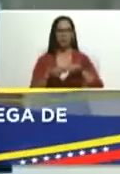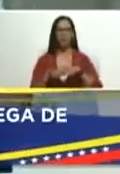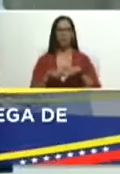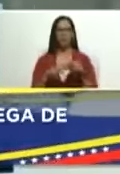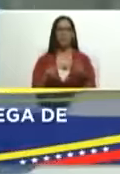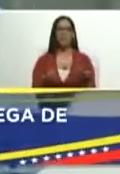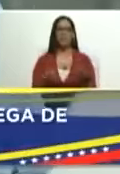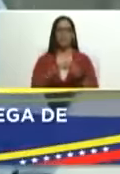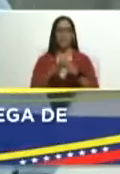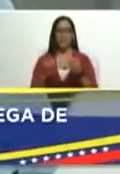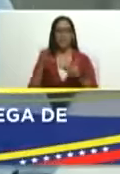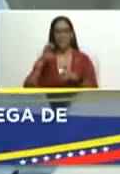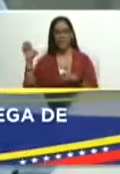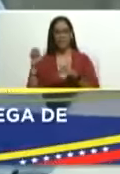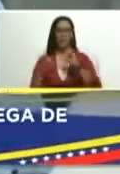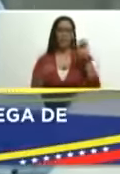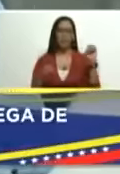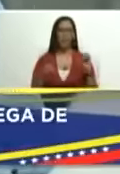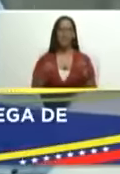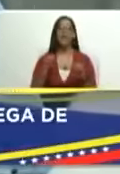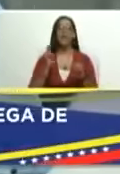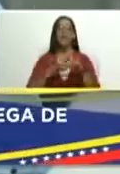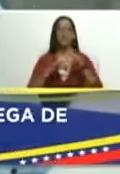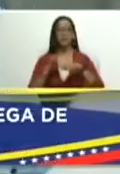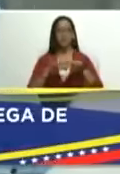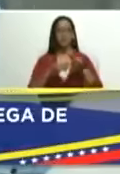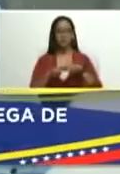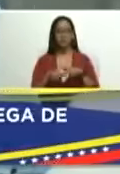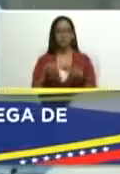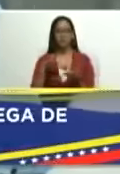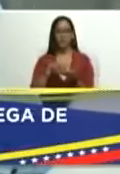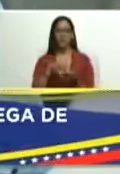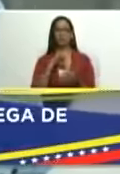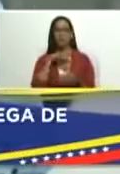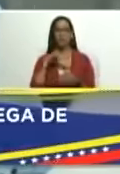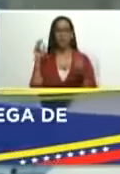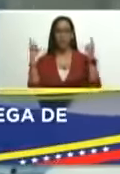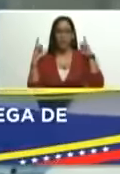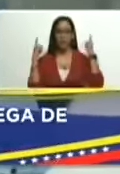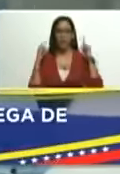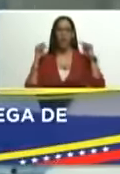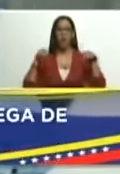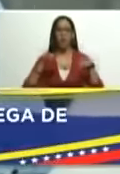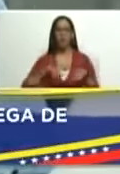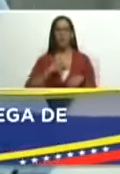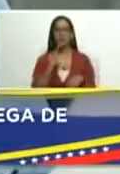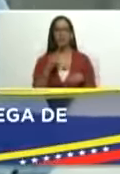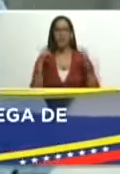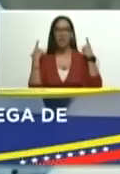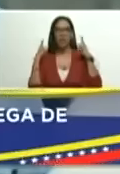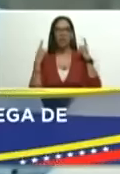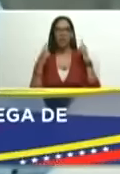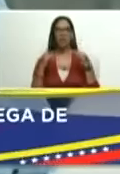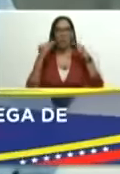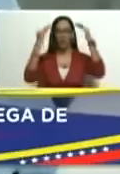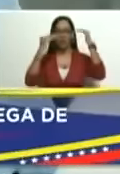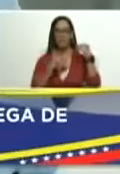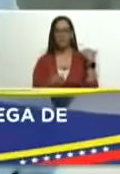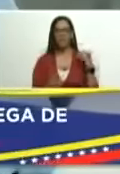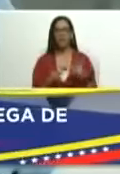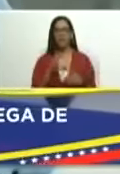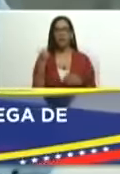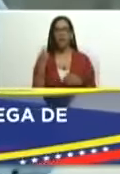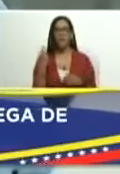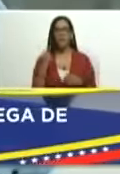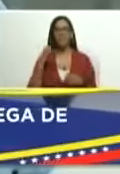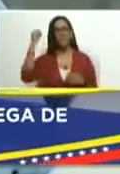este o oeste, sino también en la construcción del casco histórico de La Guaira. Hoy podemos decir que La Guaira, mi comandante presidente, no solamente